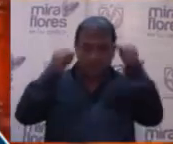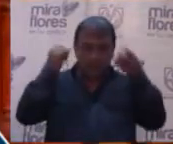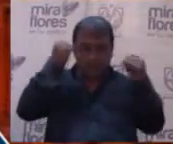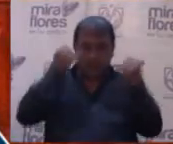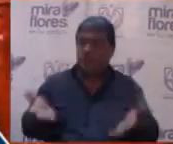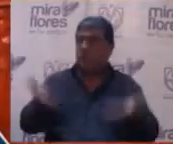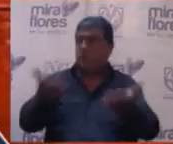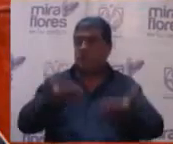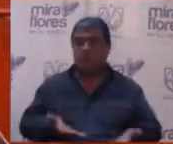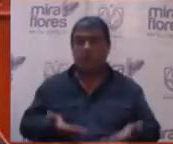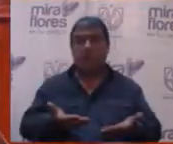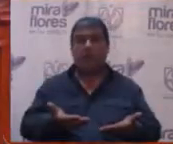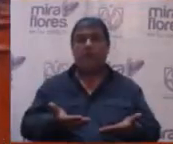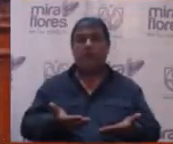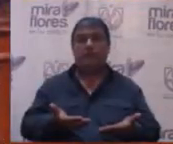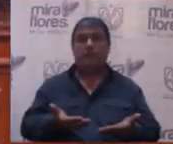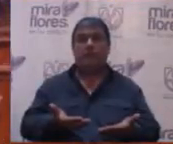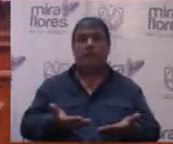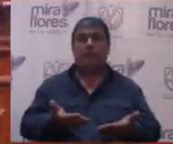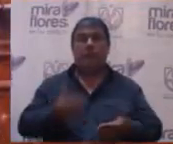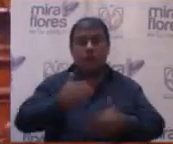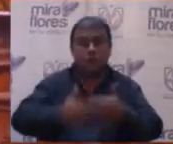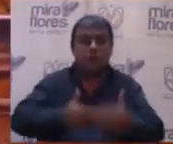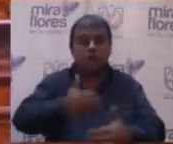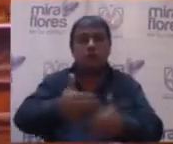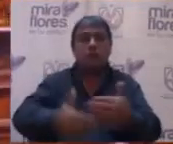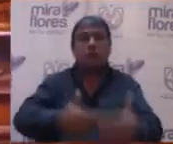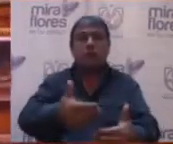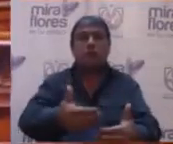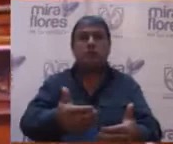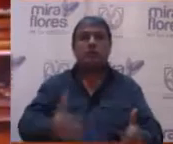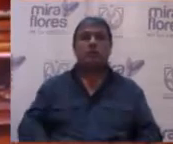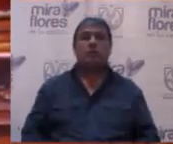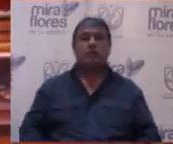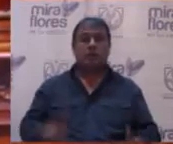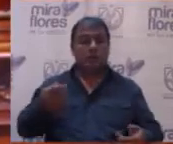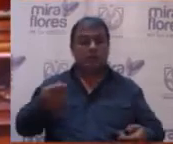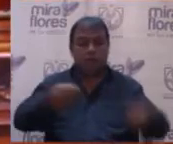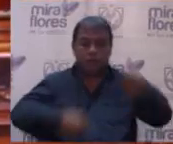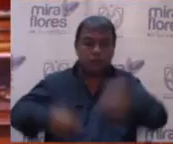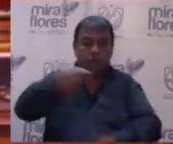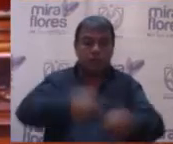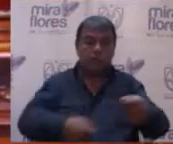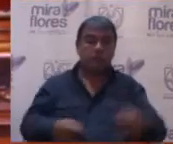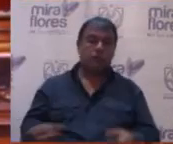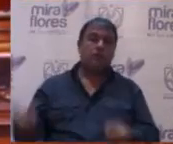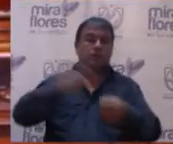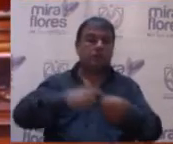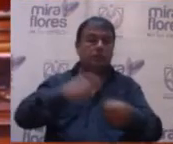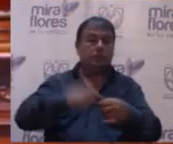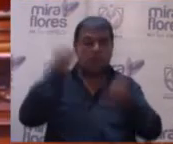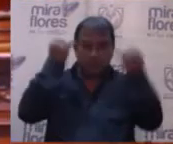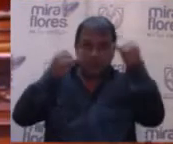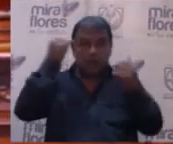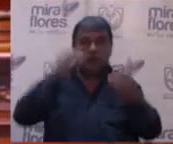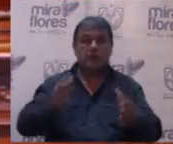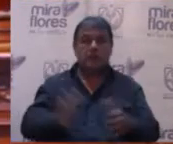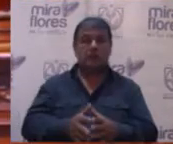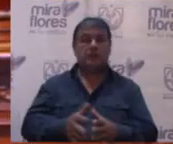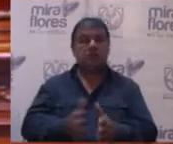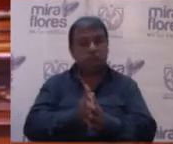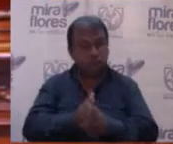se traen, digamos, a lo que es el proceso del presupuesto participativo son ideas que